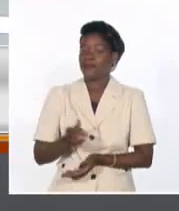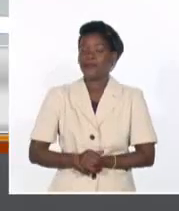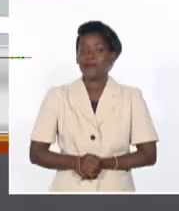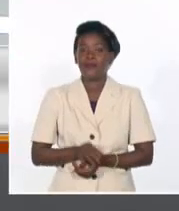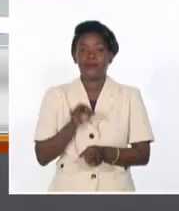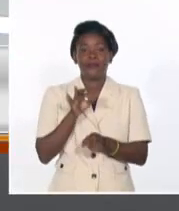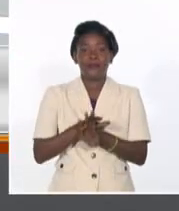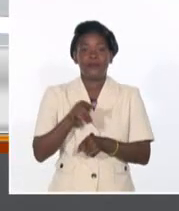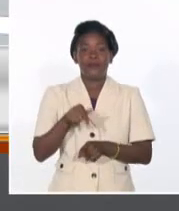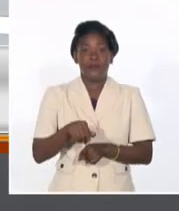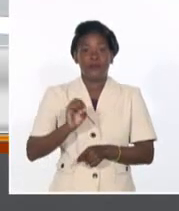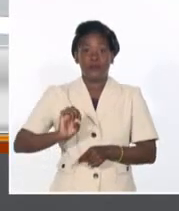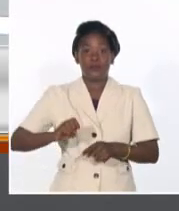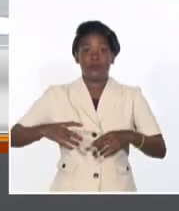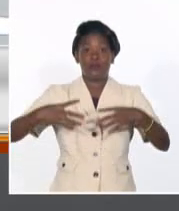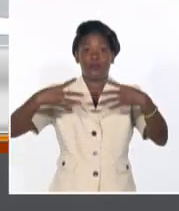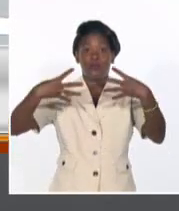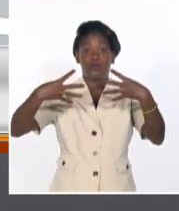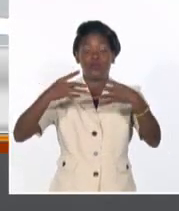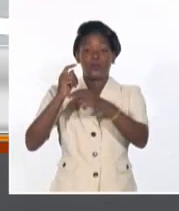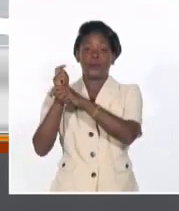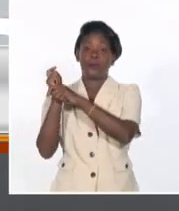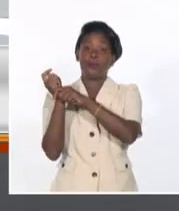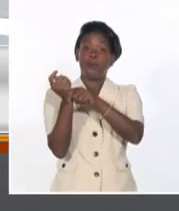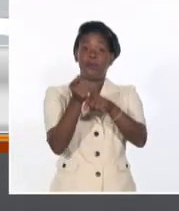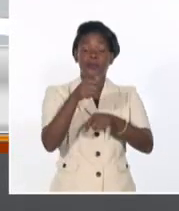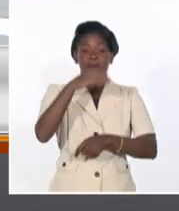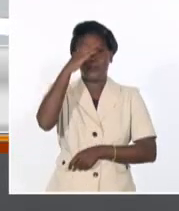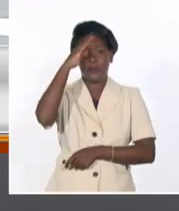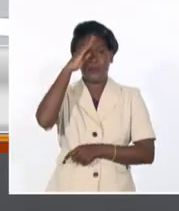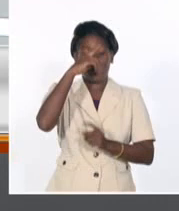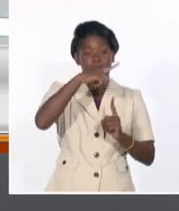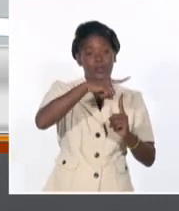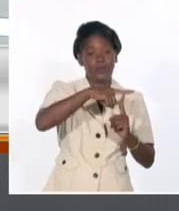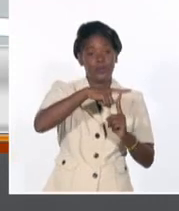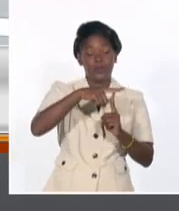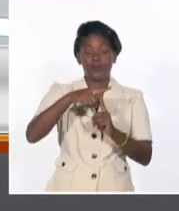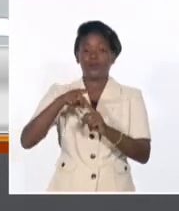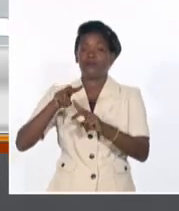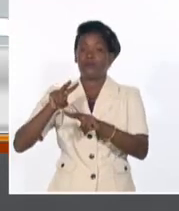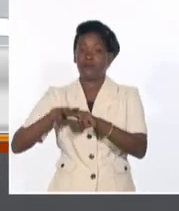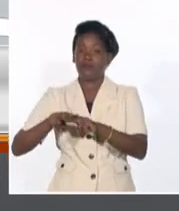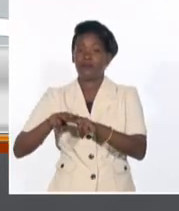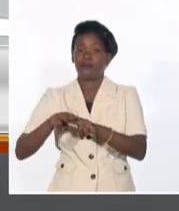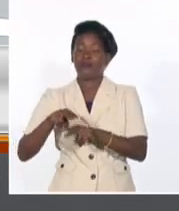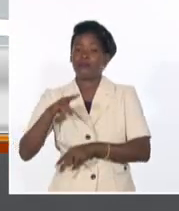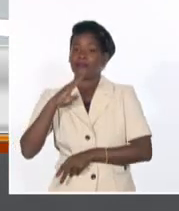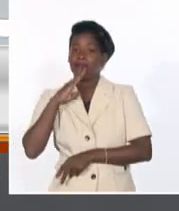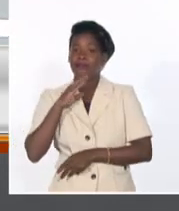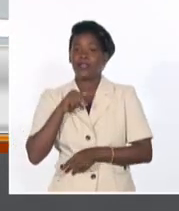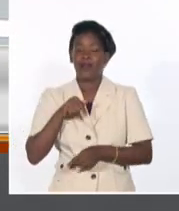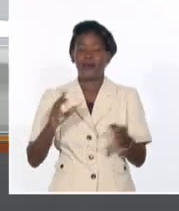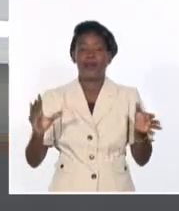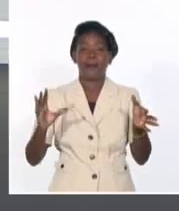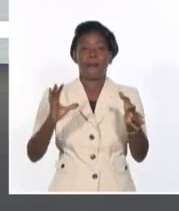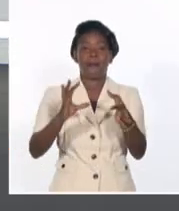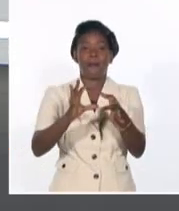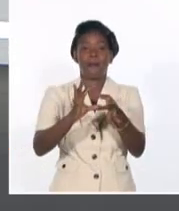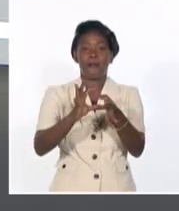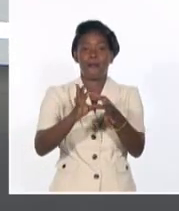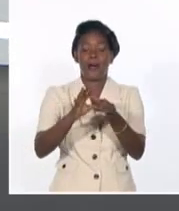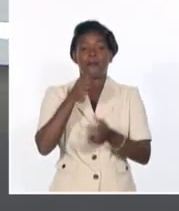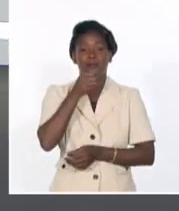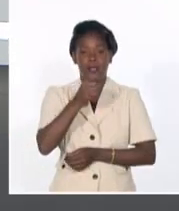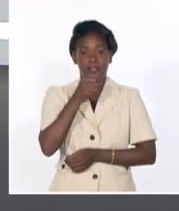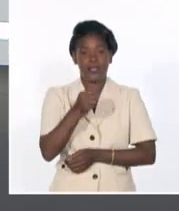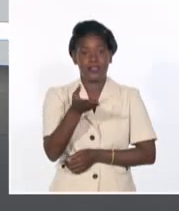A la final de la pelota en Cuba, ya lo decíamos, Industriales y Las Tunas. Establecemos ahora la comunicación de inmediato con Orlando Cruz, quien se